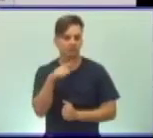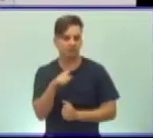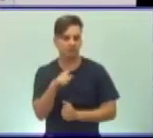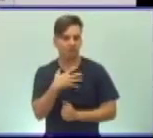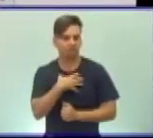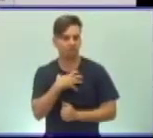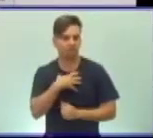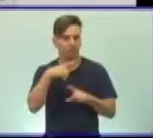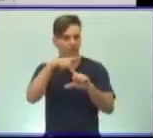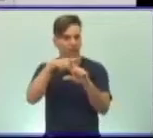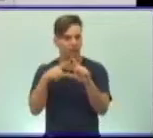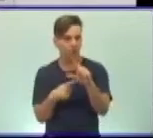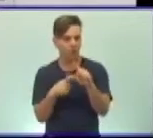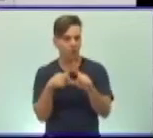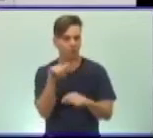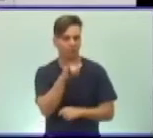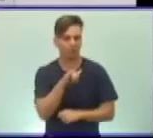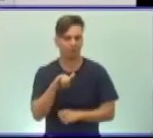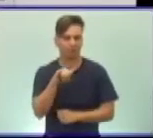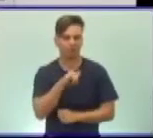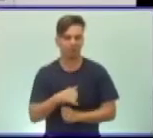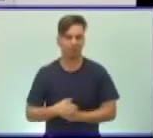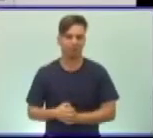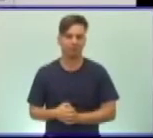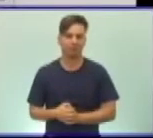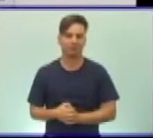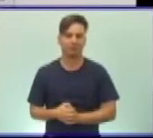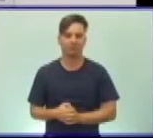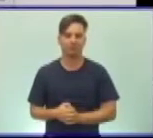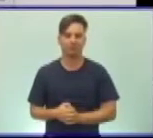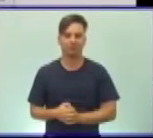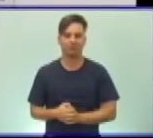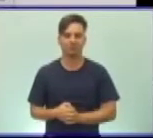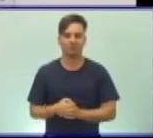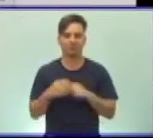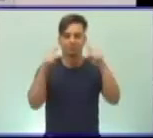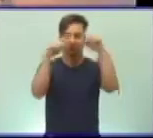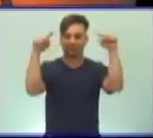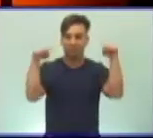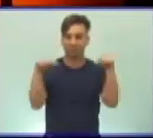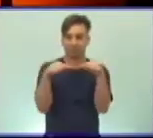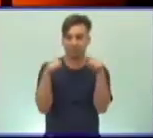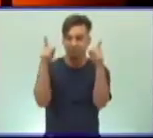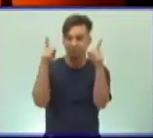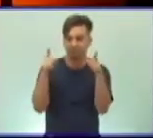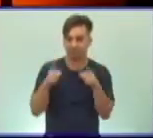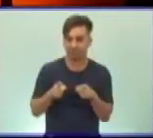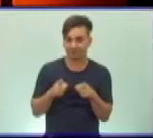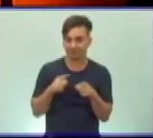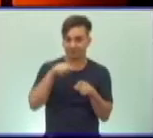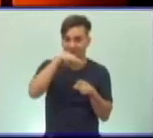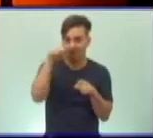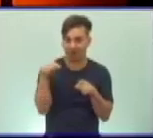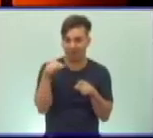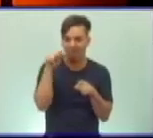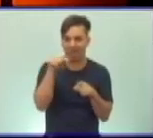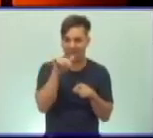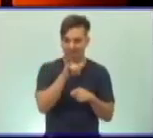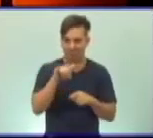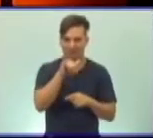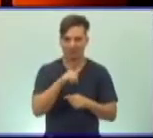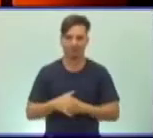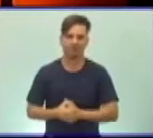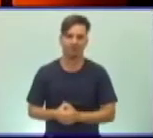igual. ¿Recuerdas cómo formar las proporciones? Sí, tienes entonces que aplicar